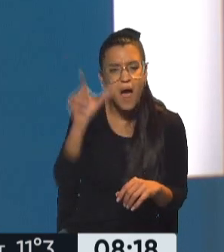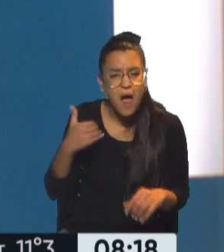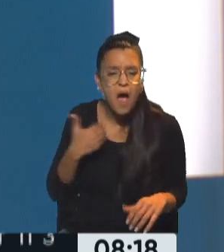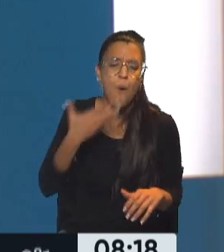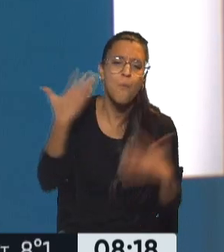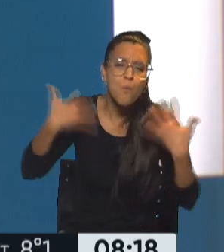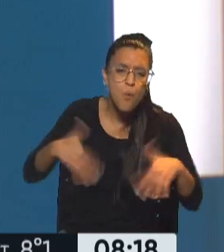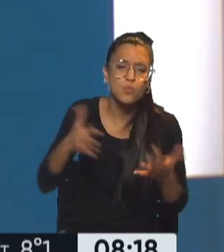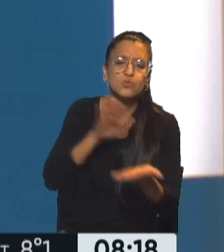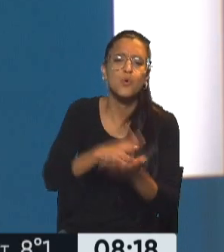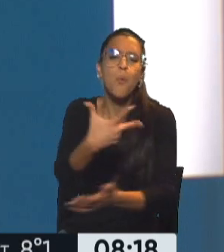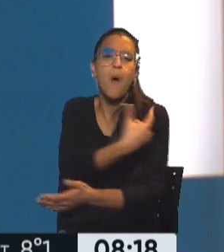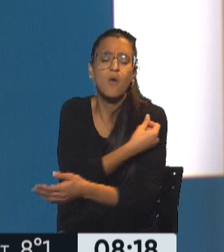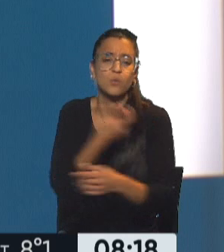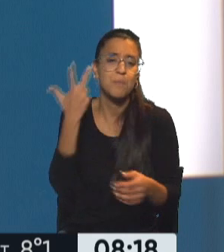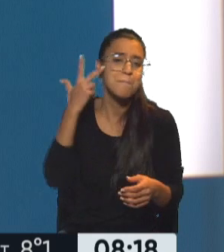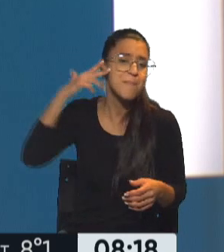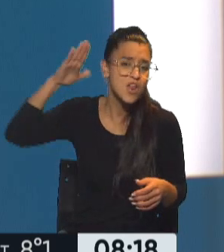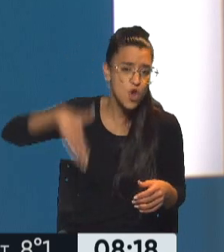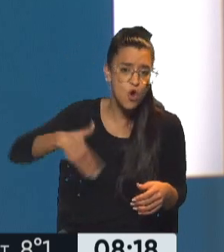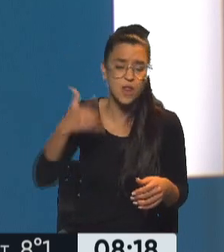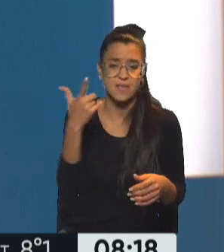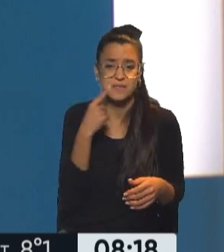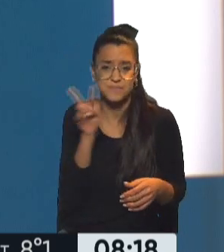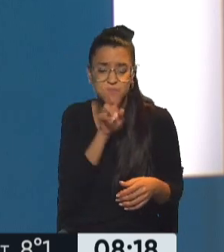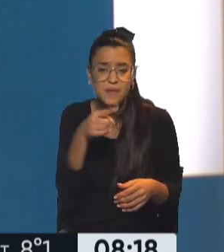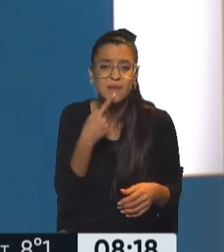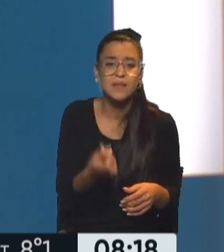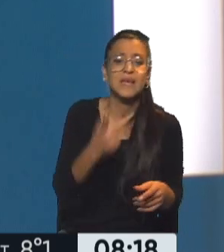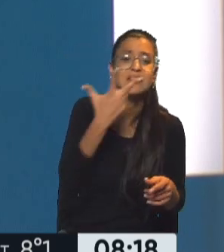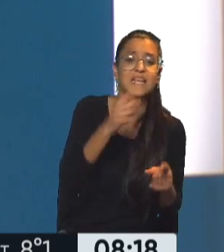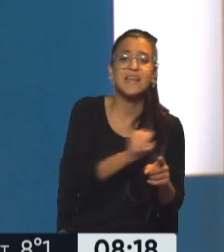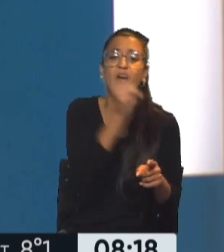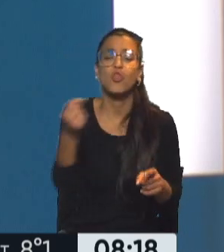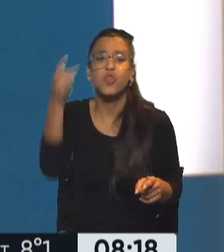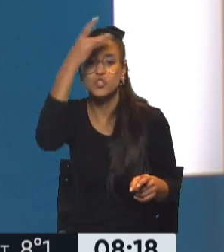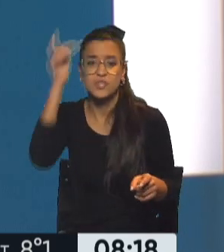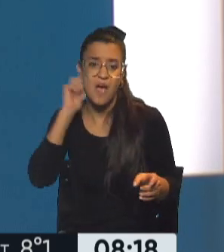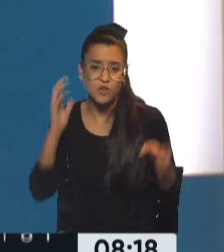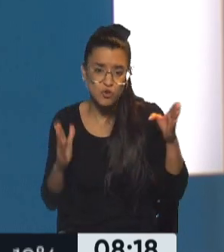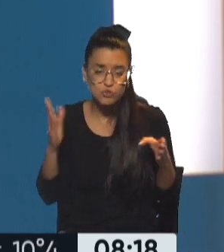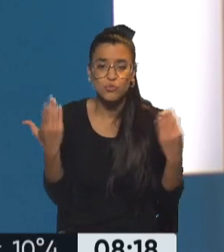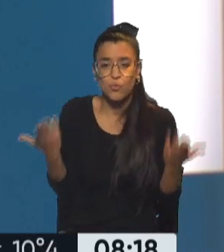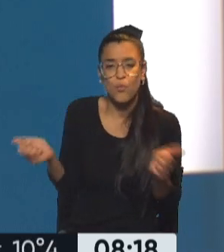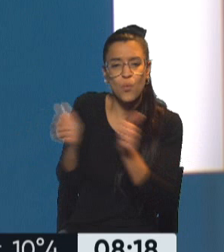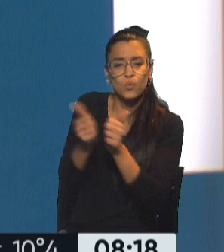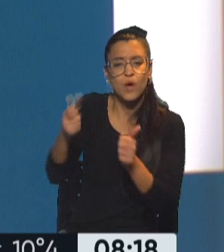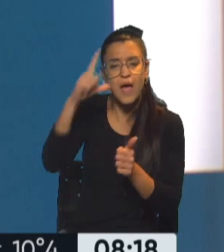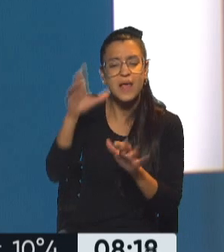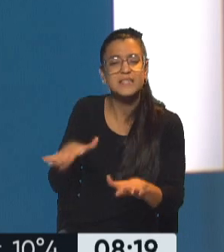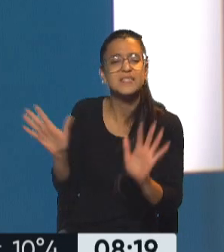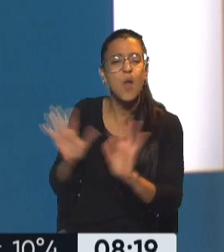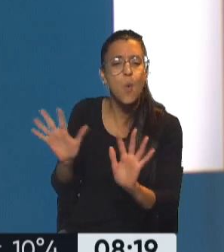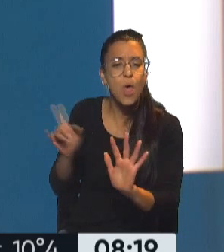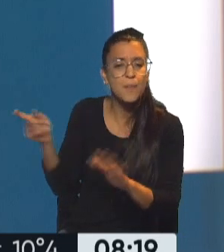hablado de la vacunación para los menores, las menores de entre 3 y 12 años. Por eso, junto con Ale, ya mismo estamos saludando